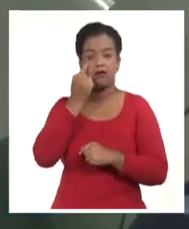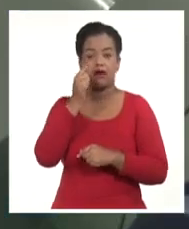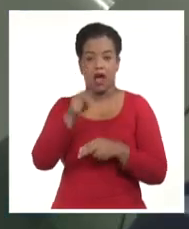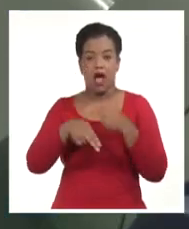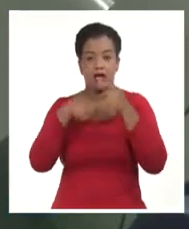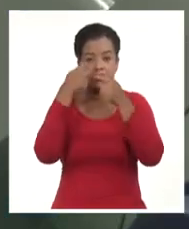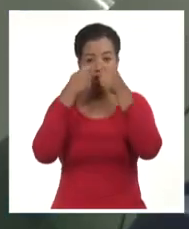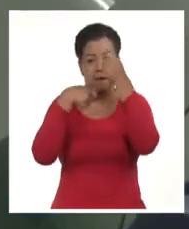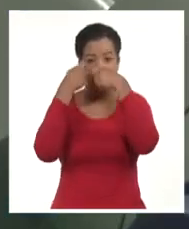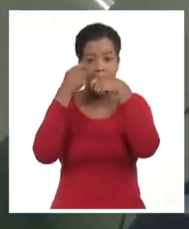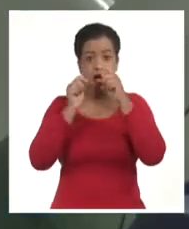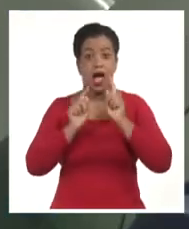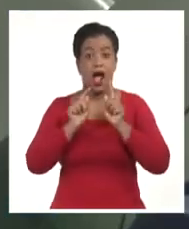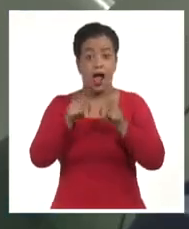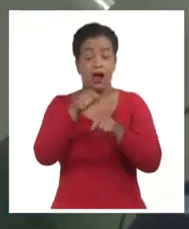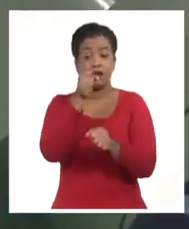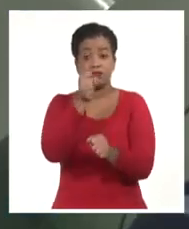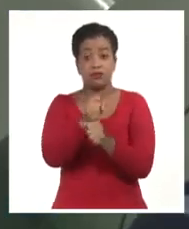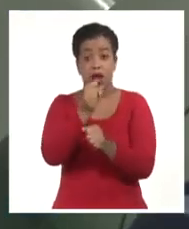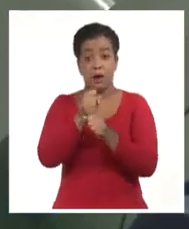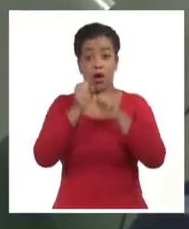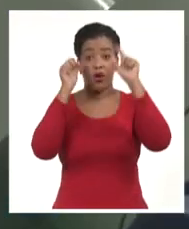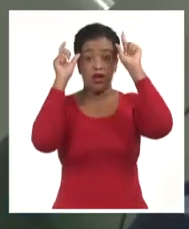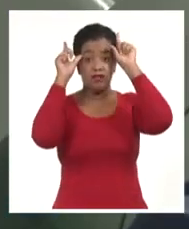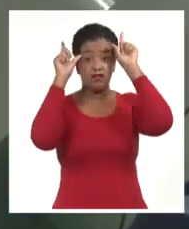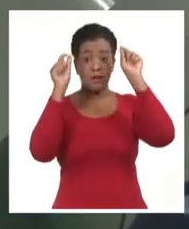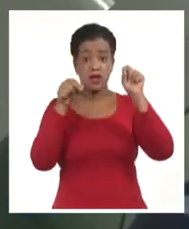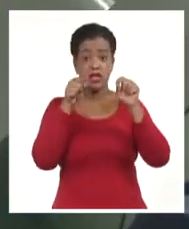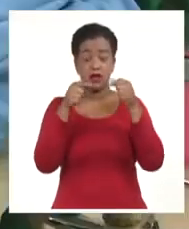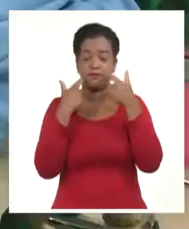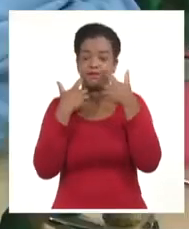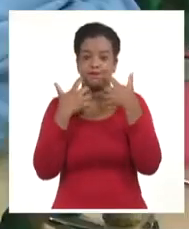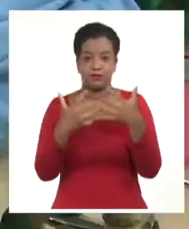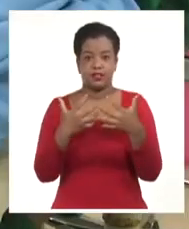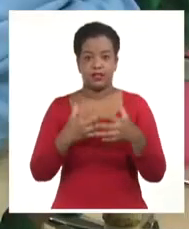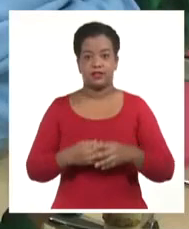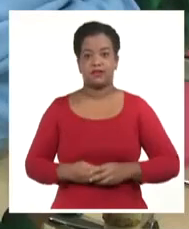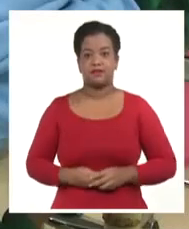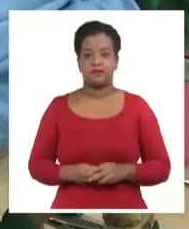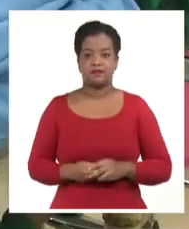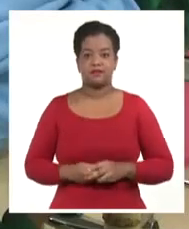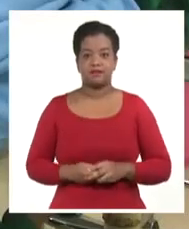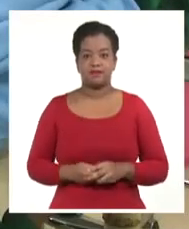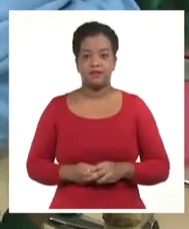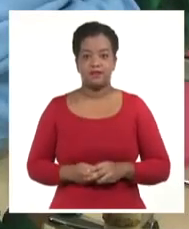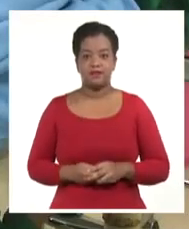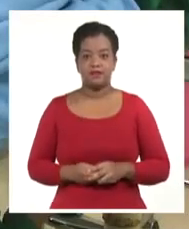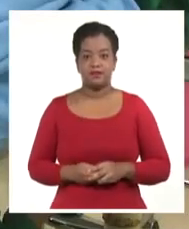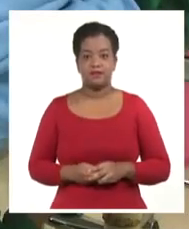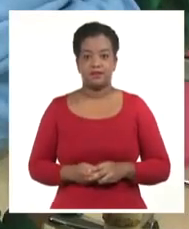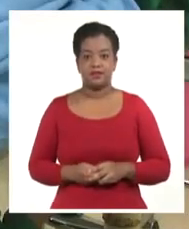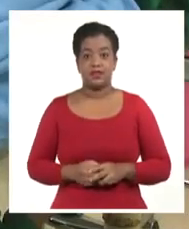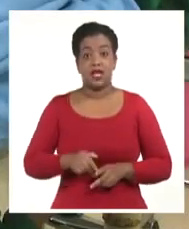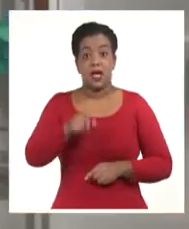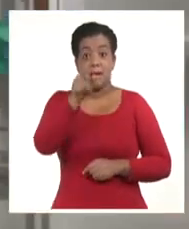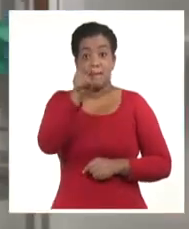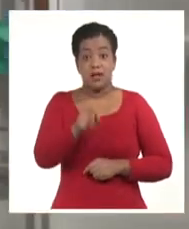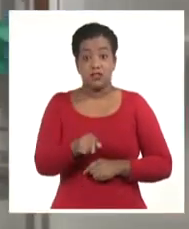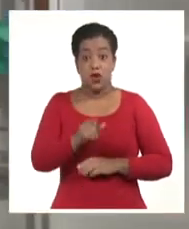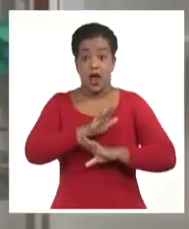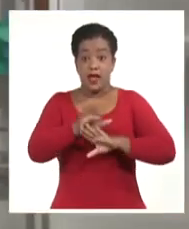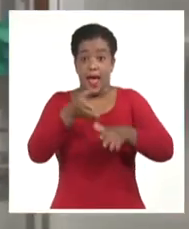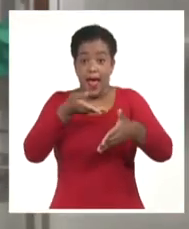ojo. Allí la labor de enfermería resulta vital. Desde que el paciente entra en el preoperatorio ya le estamos